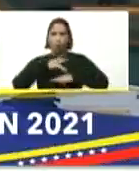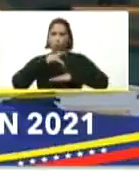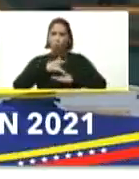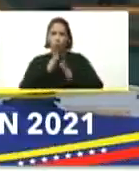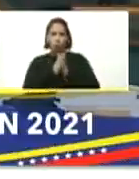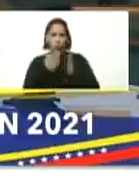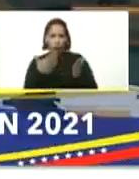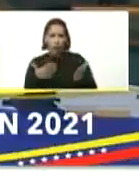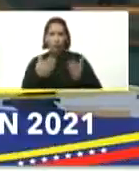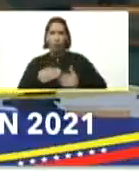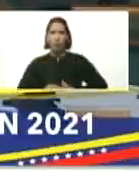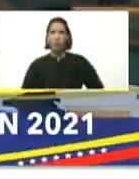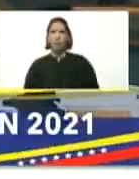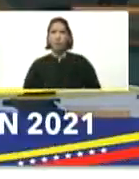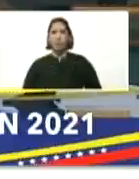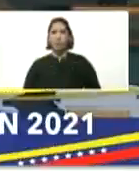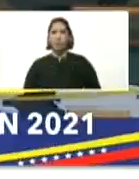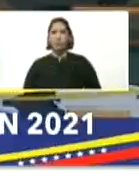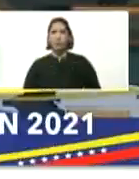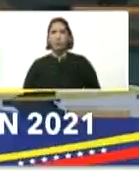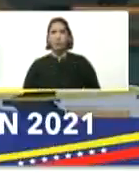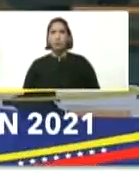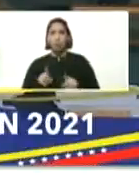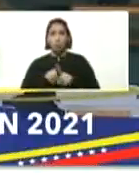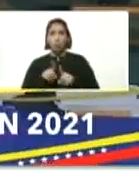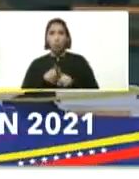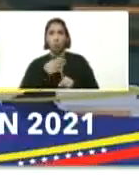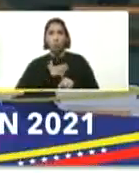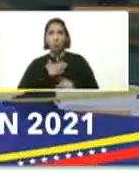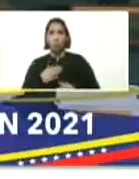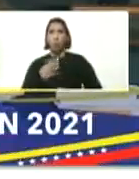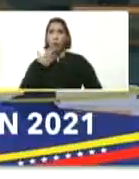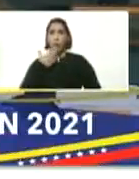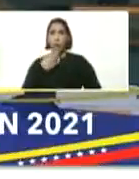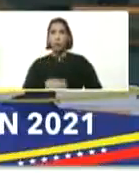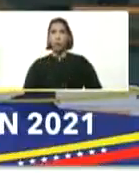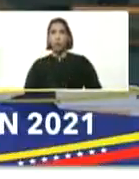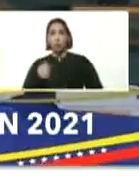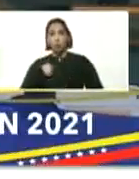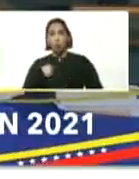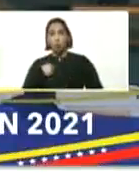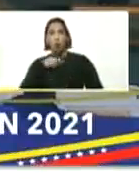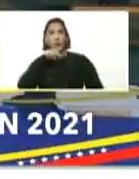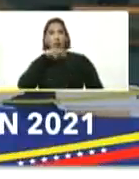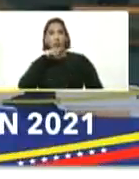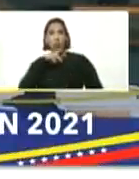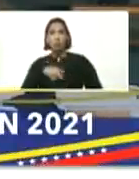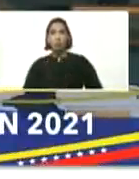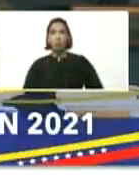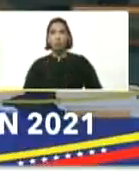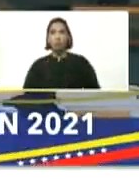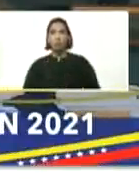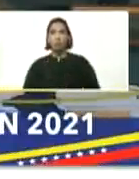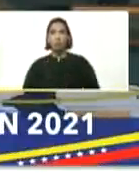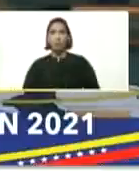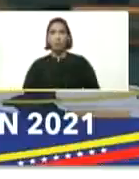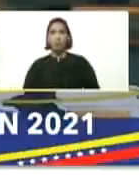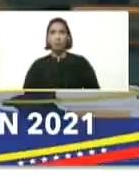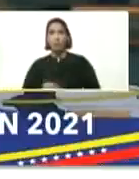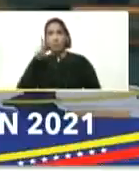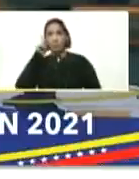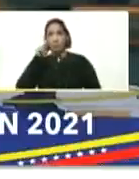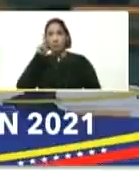ábrelo. Como lo abro yo, por ejemplo. Cuando estaba hablando el profesor